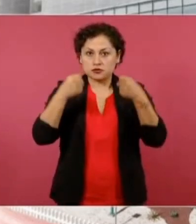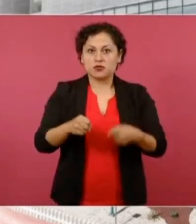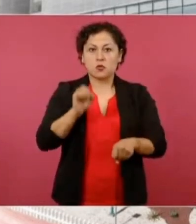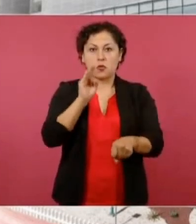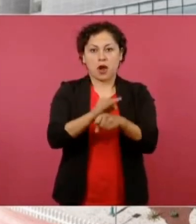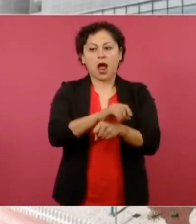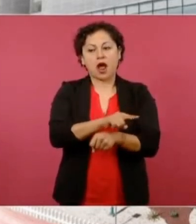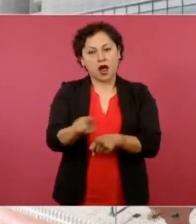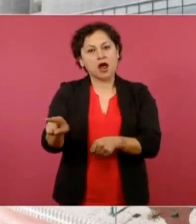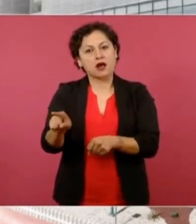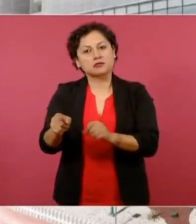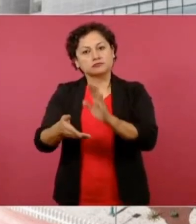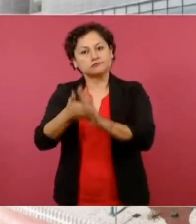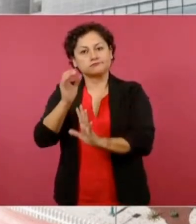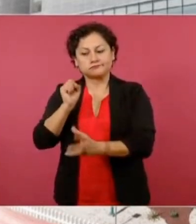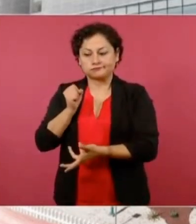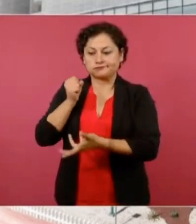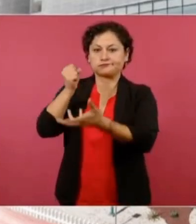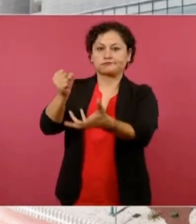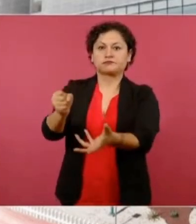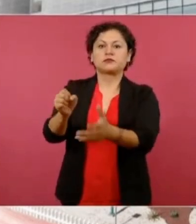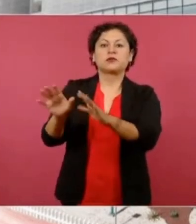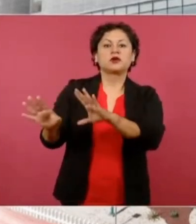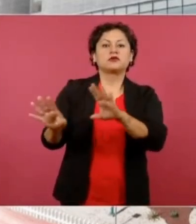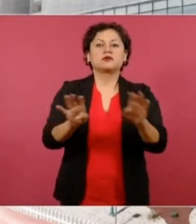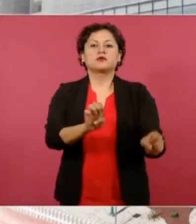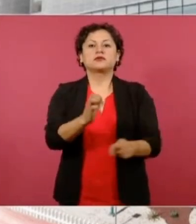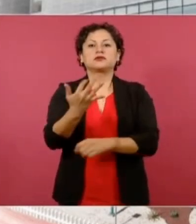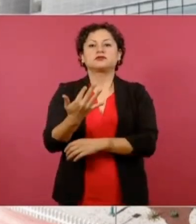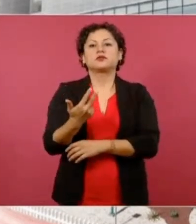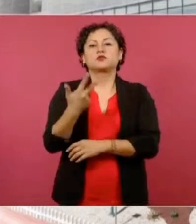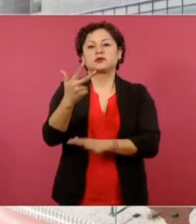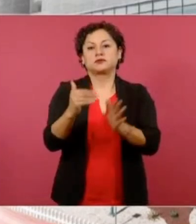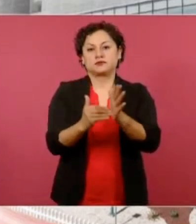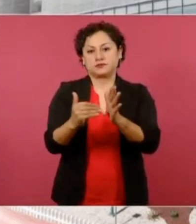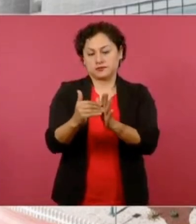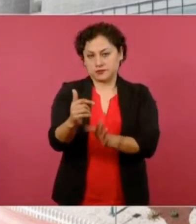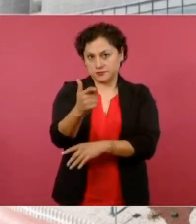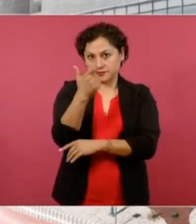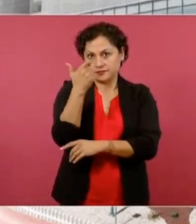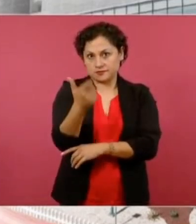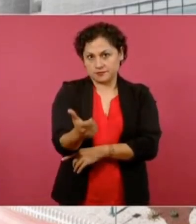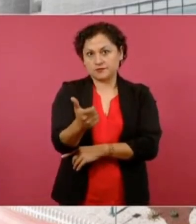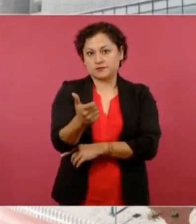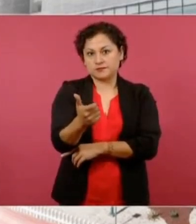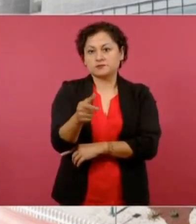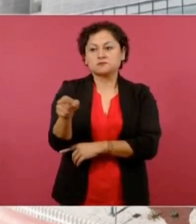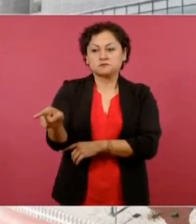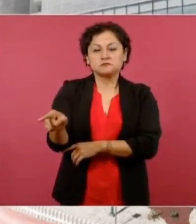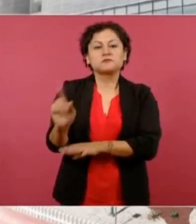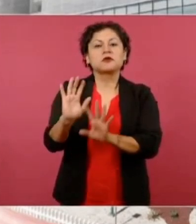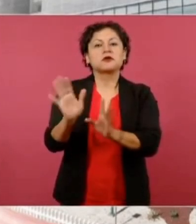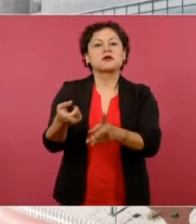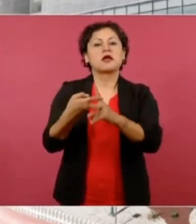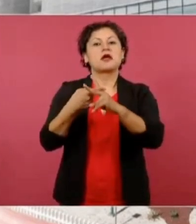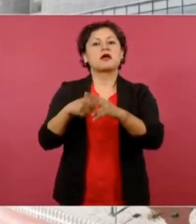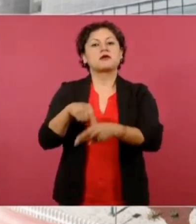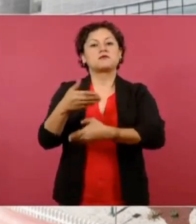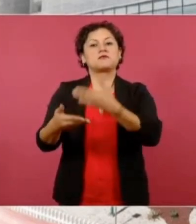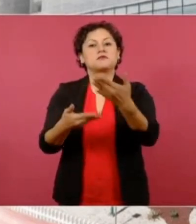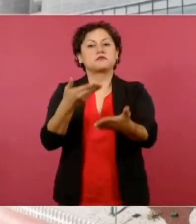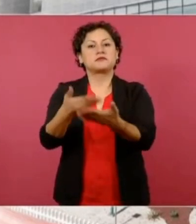y se invirtieron 958 millones de pesos y fue puesto en operación en